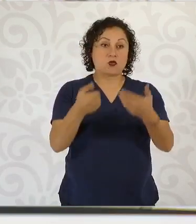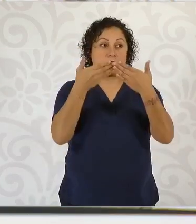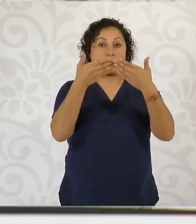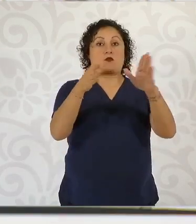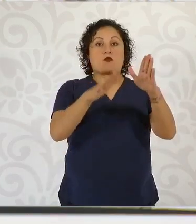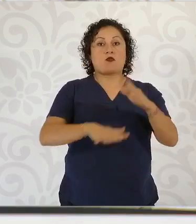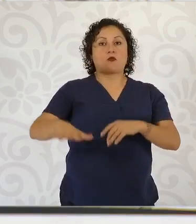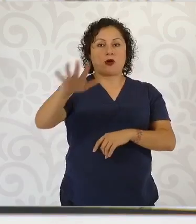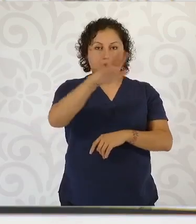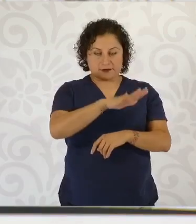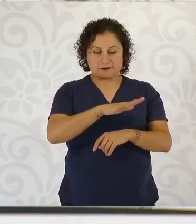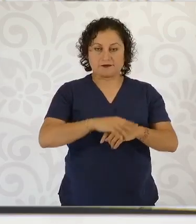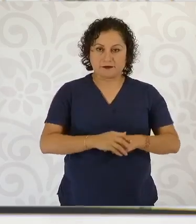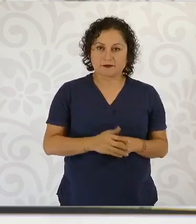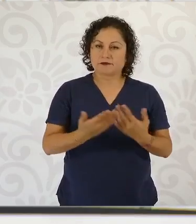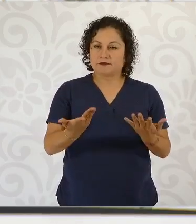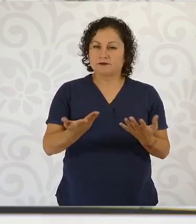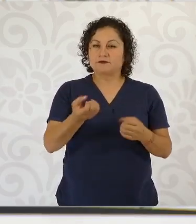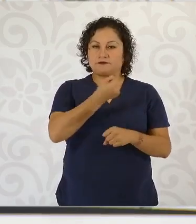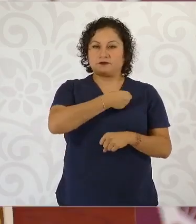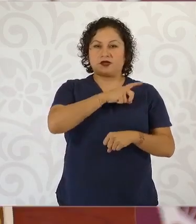descentralización de la atención a la salud.